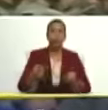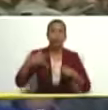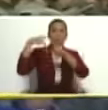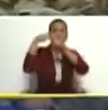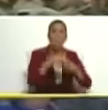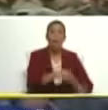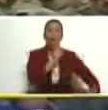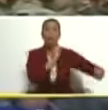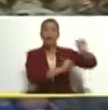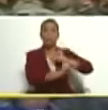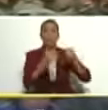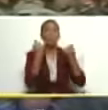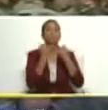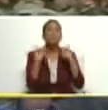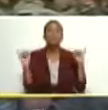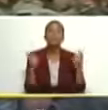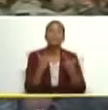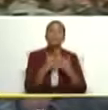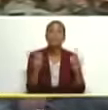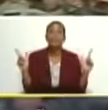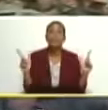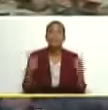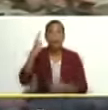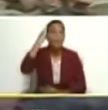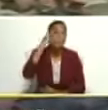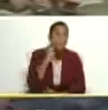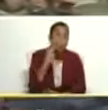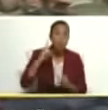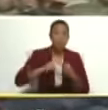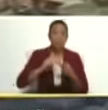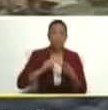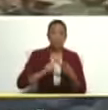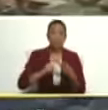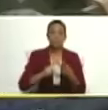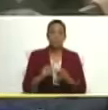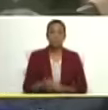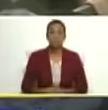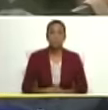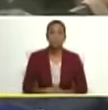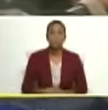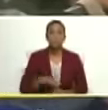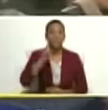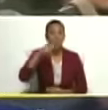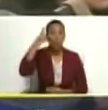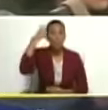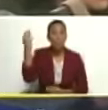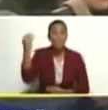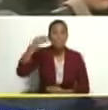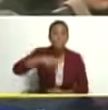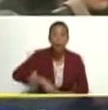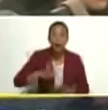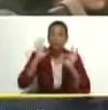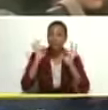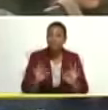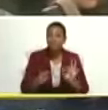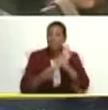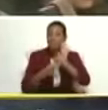anticolonialista, independentista, bolivariano. Y hoy, más que